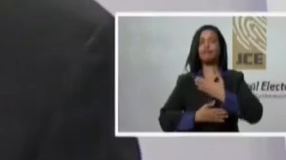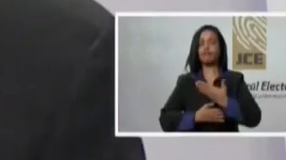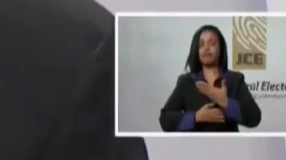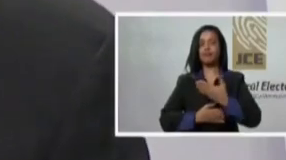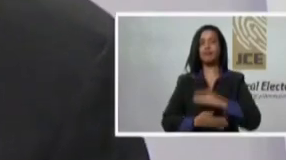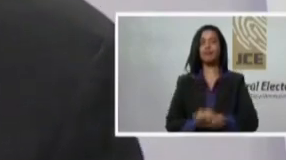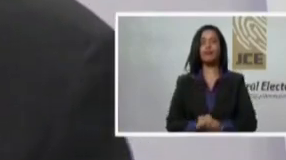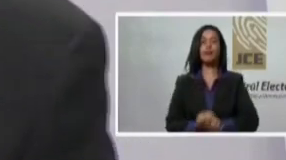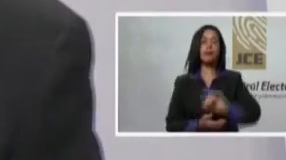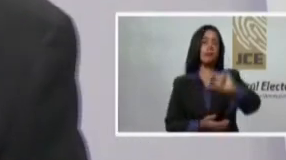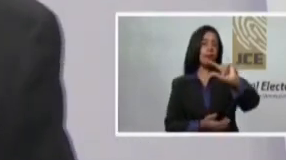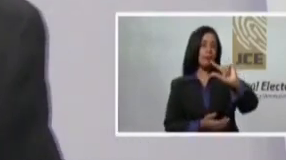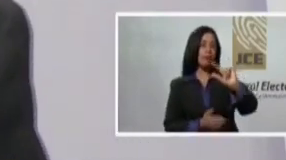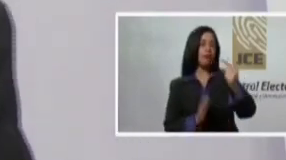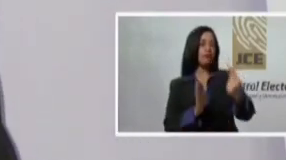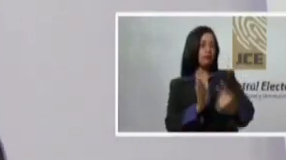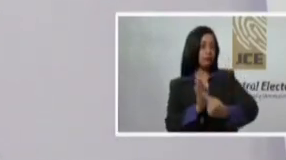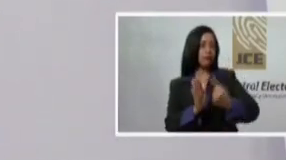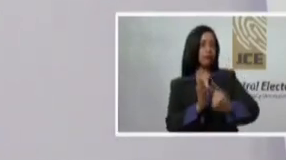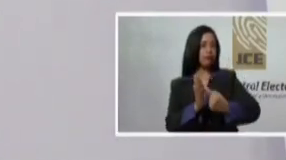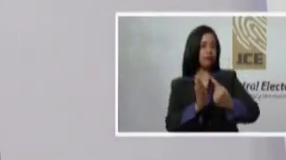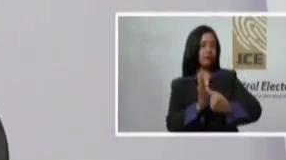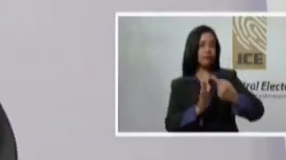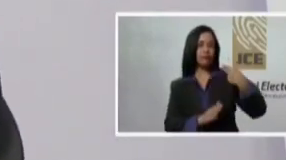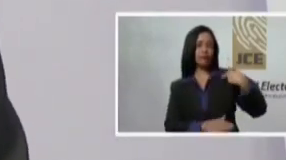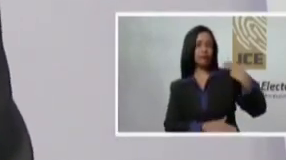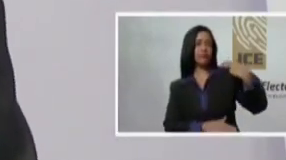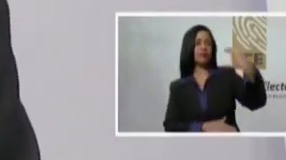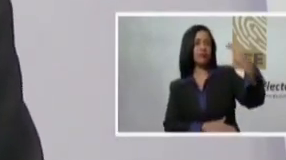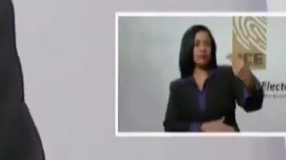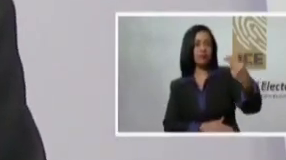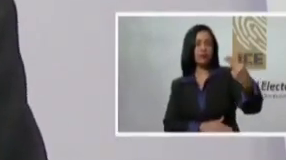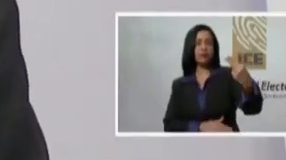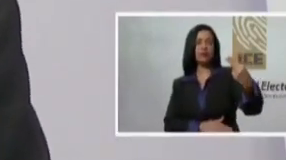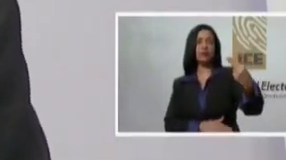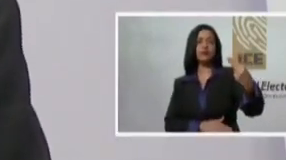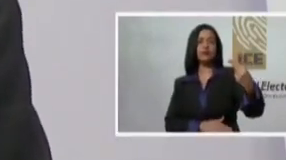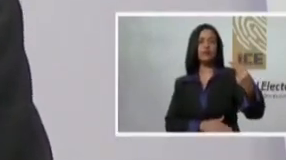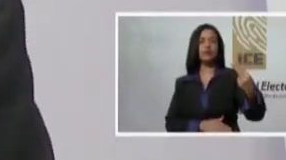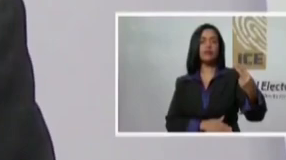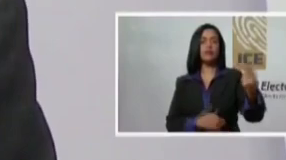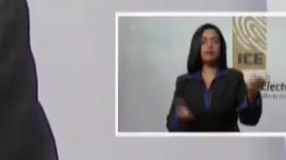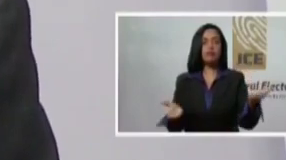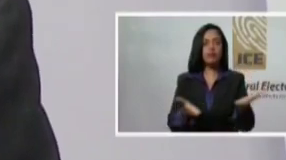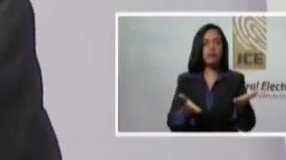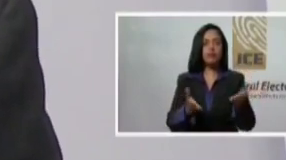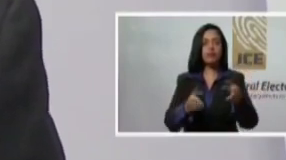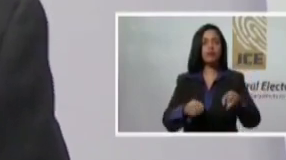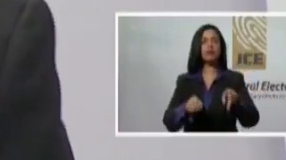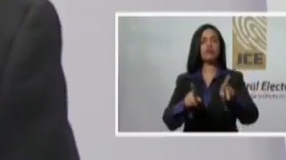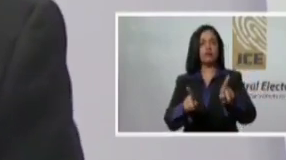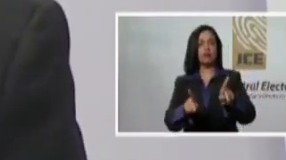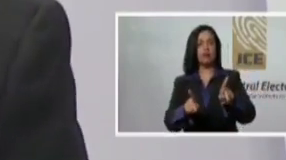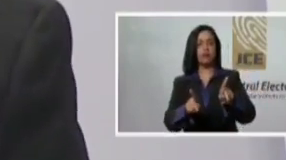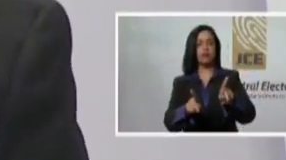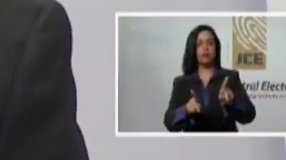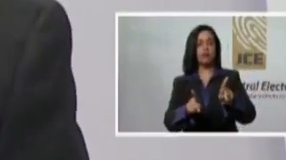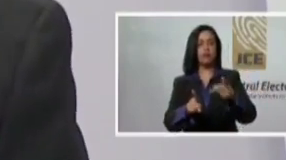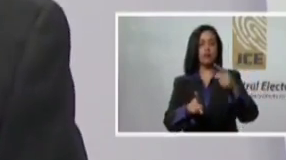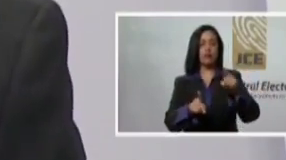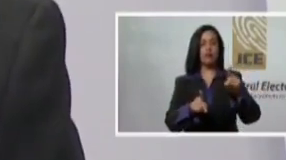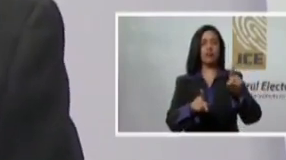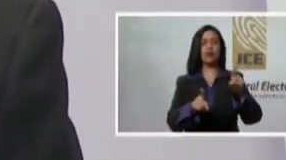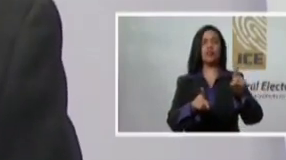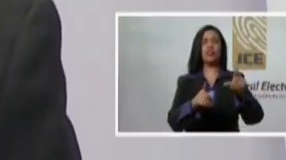Pocas veces en la historia se presenta la oportunidad para que un conglomerado